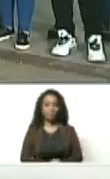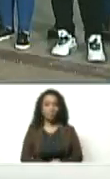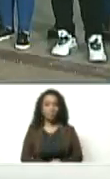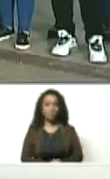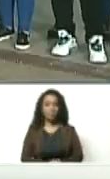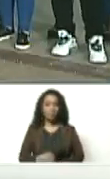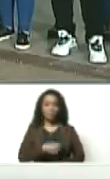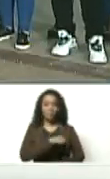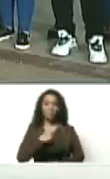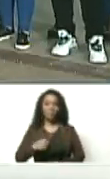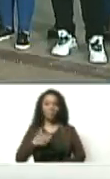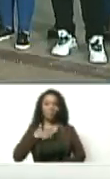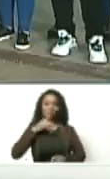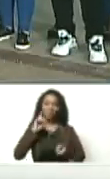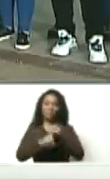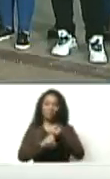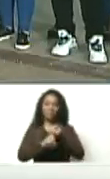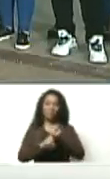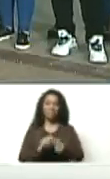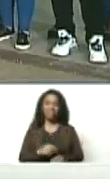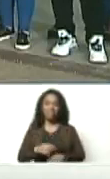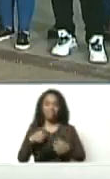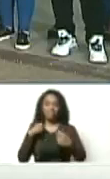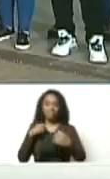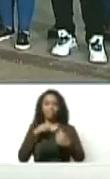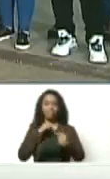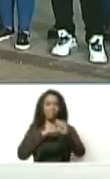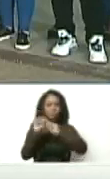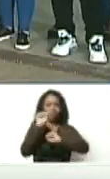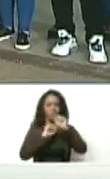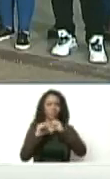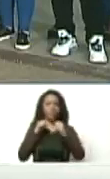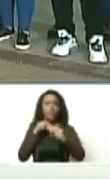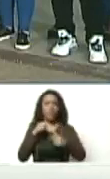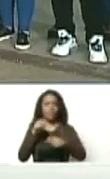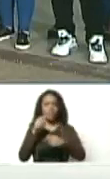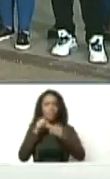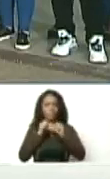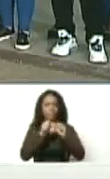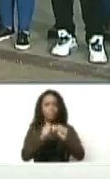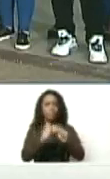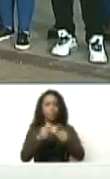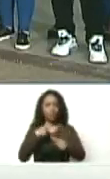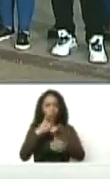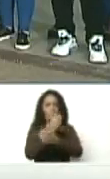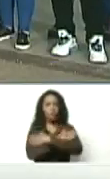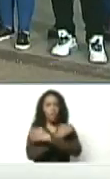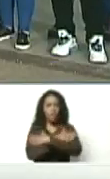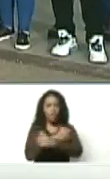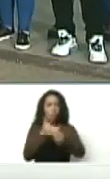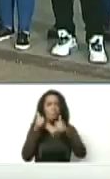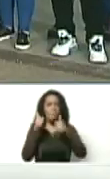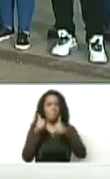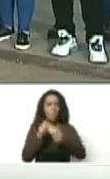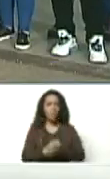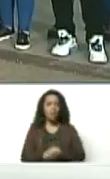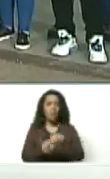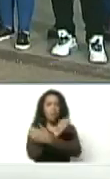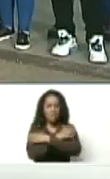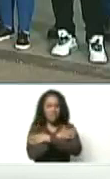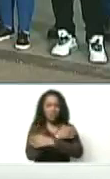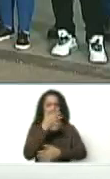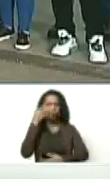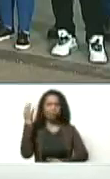y Super Silita. En combate permanente, ¿verdad? Bueno, los felicito, vale. Los felicito de